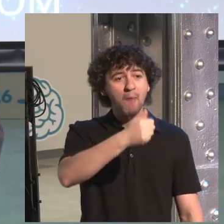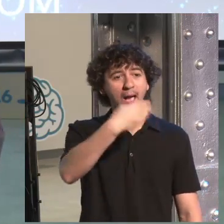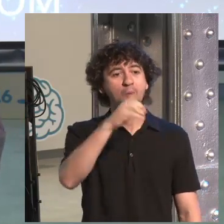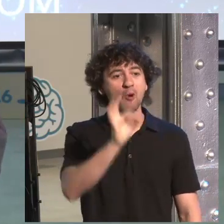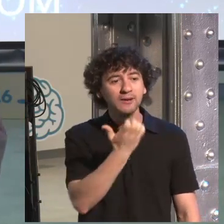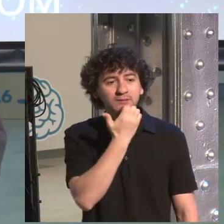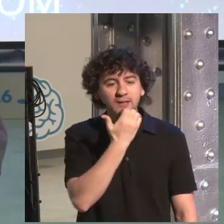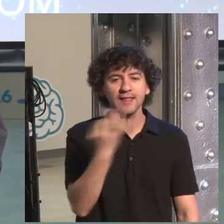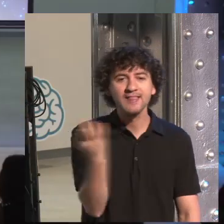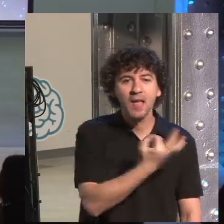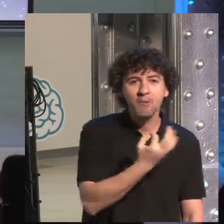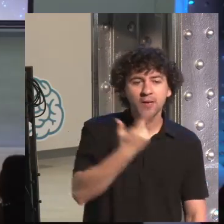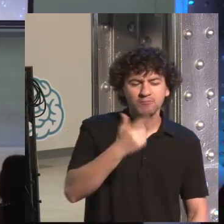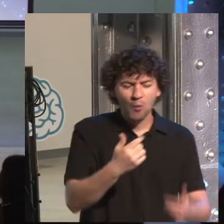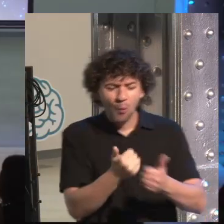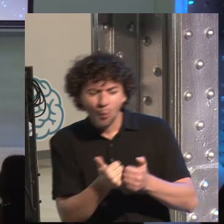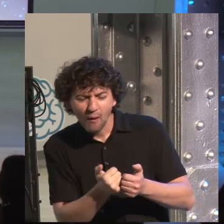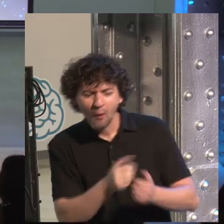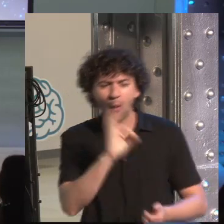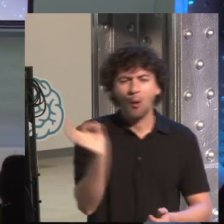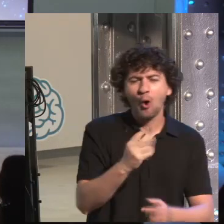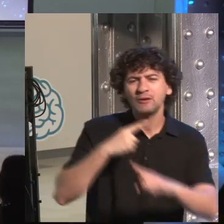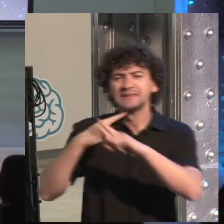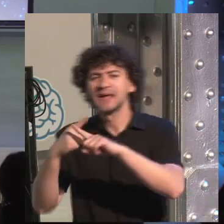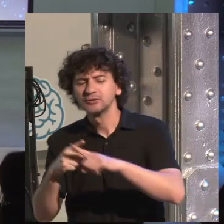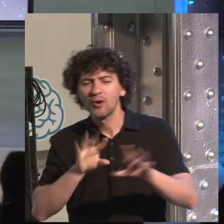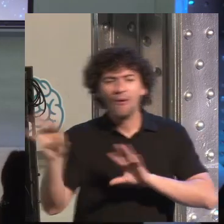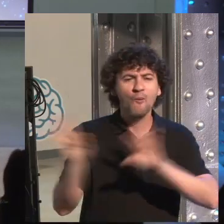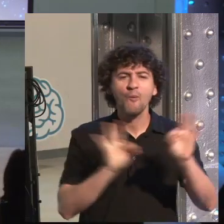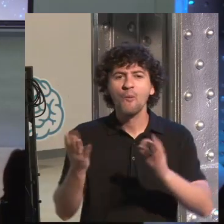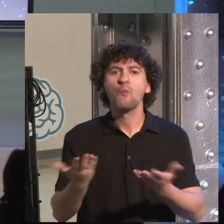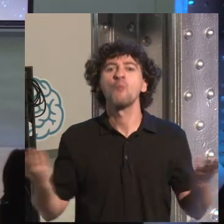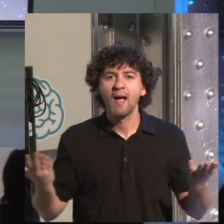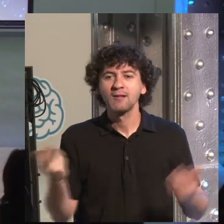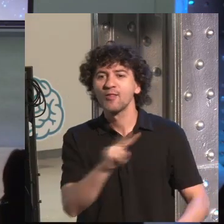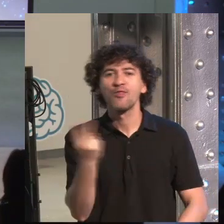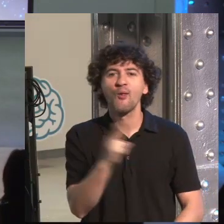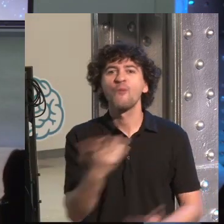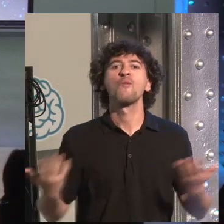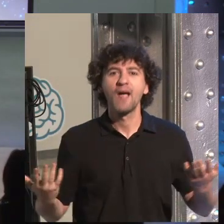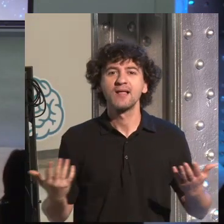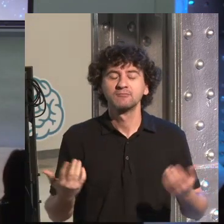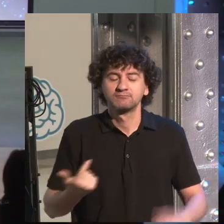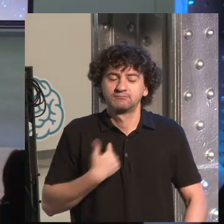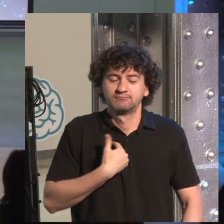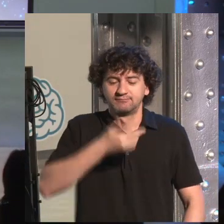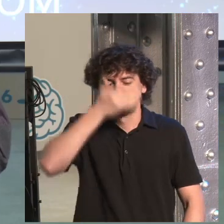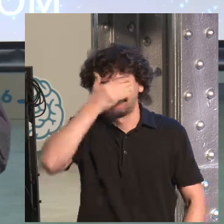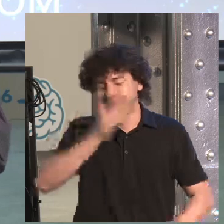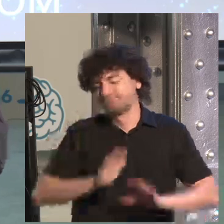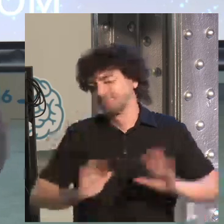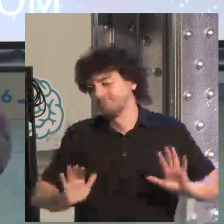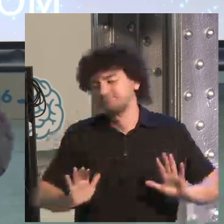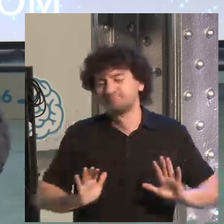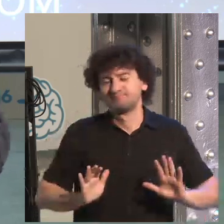que elegir entre los videojuegos y el sexo, ¿tú qué elegirías? Yo, claro, yo le miré a los ojos y le